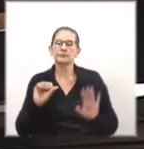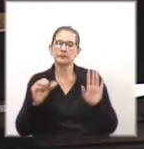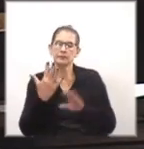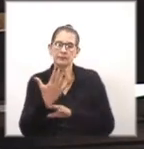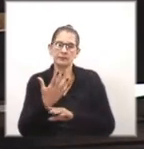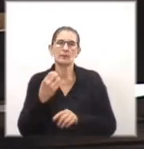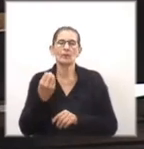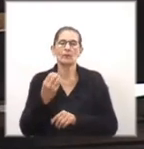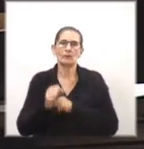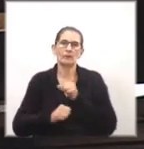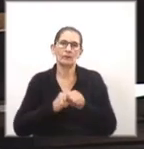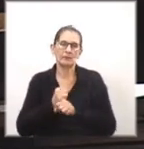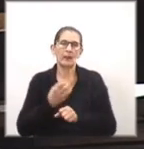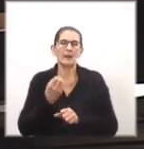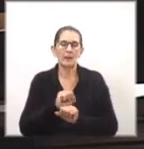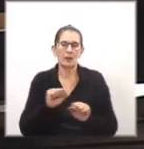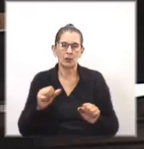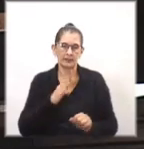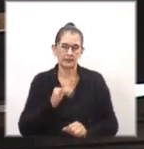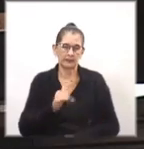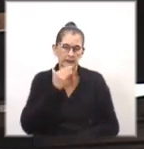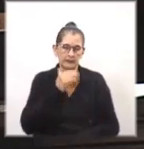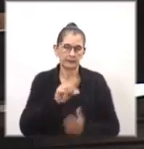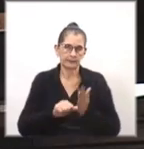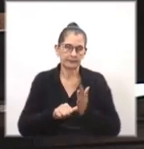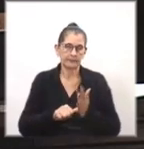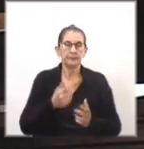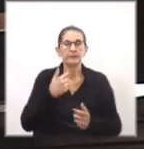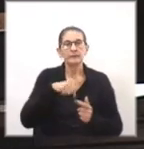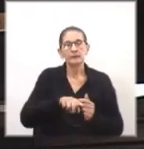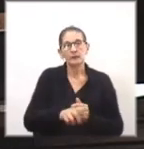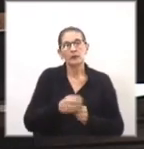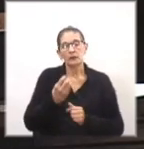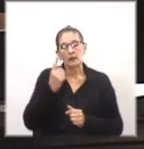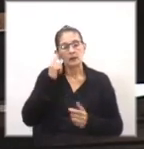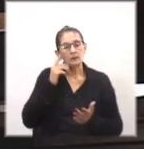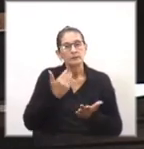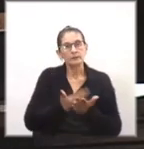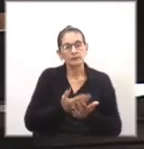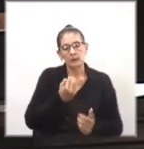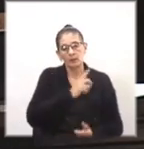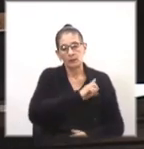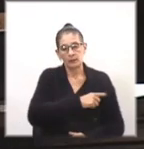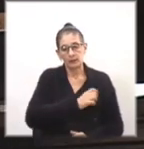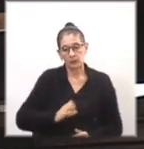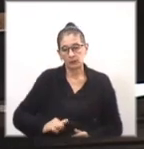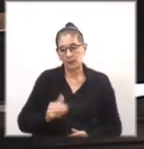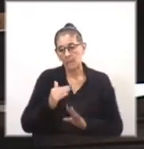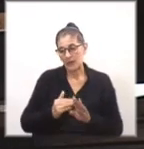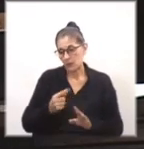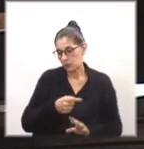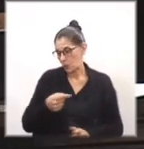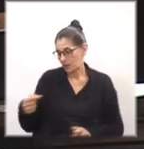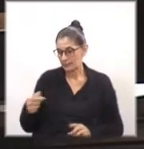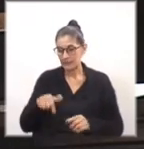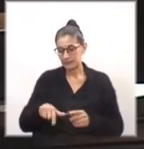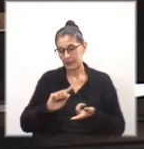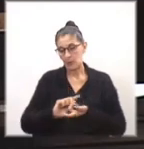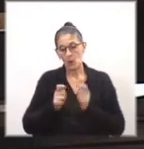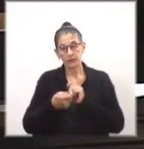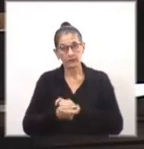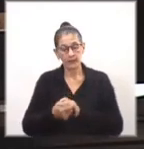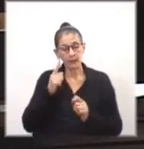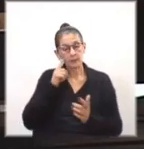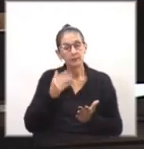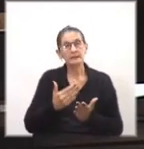requisito mínimo para acceder a la causal. Según las respuestas enviadas por el Ejecutivo hace menos de una semana, esta modificación